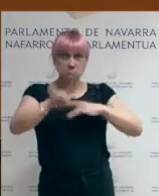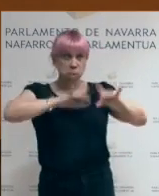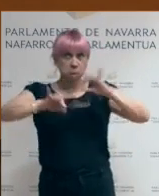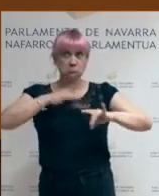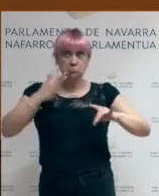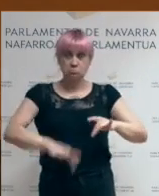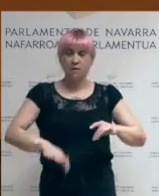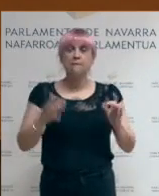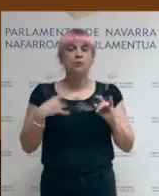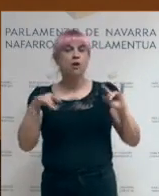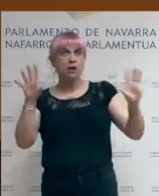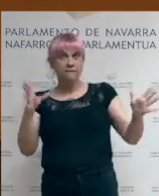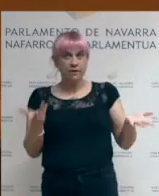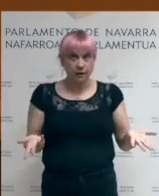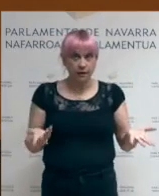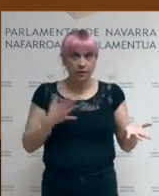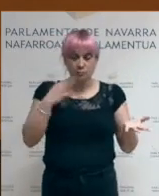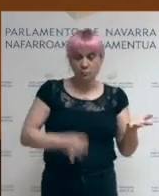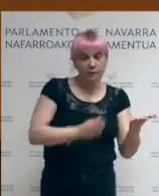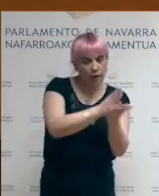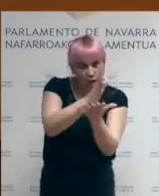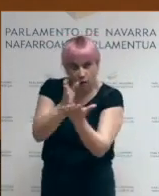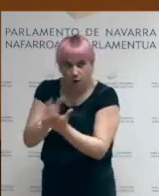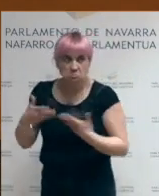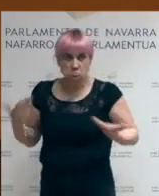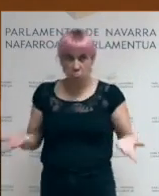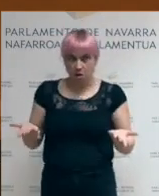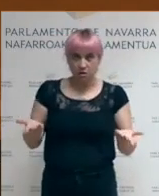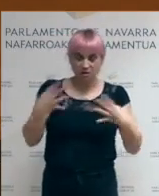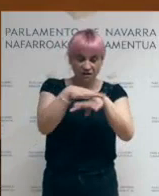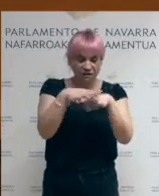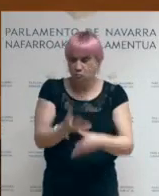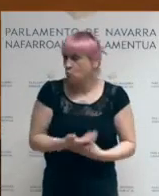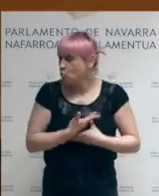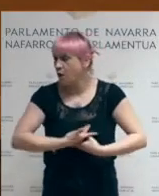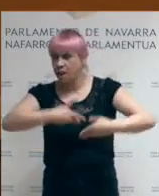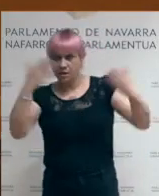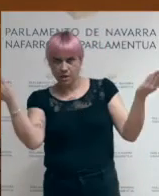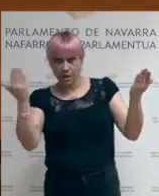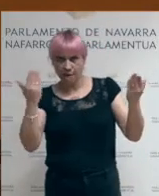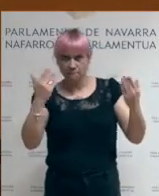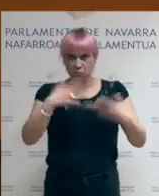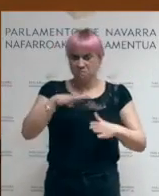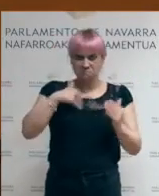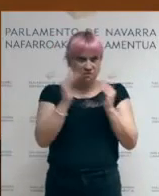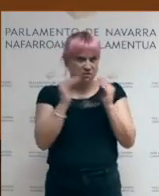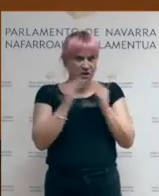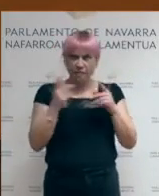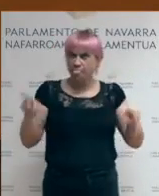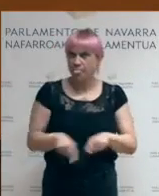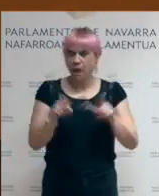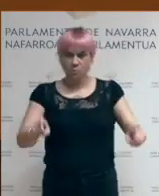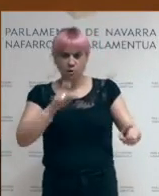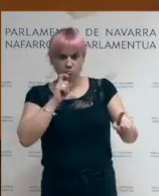para decidir el tipo de educación que cada familia considere adecuada en cualquier red, en cualquier modelo lingüístico y, dentro de lo posible, como he dicho antes, en función